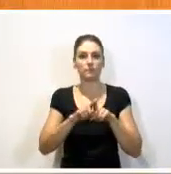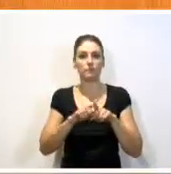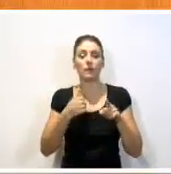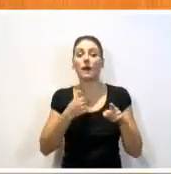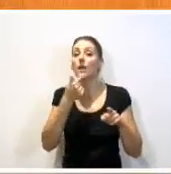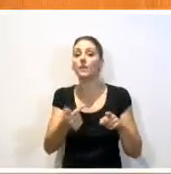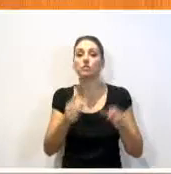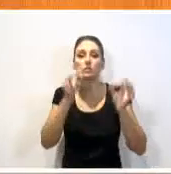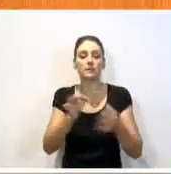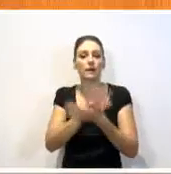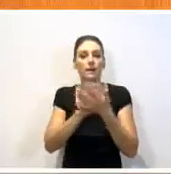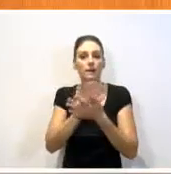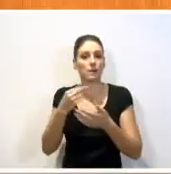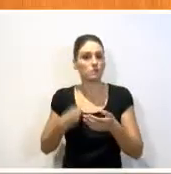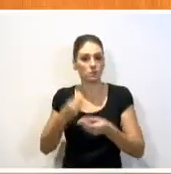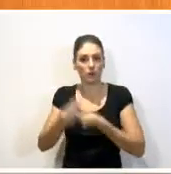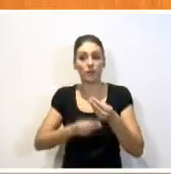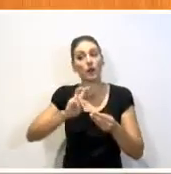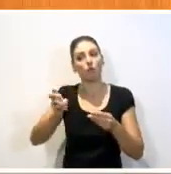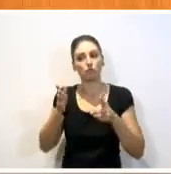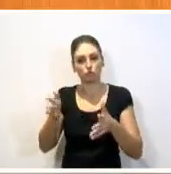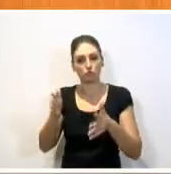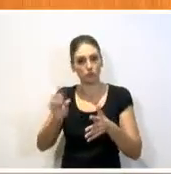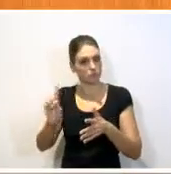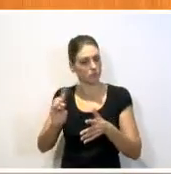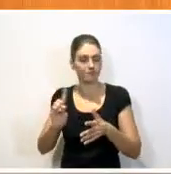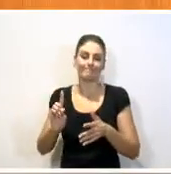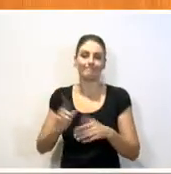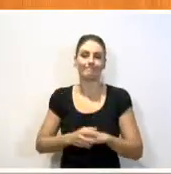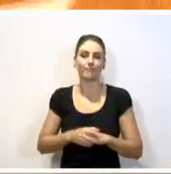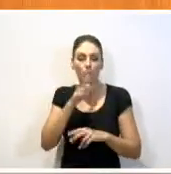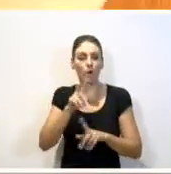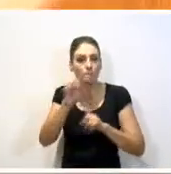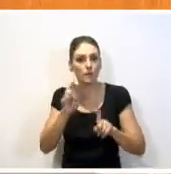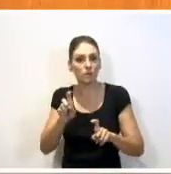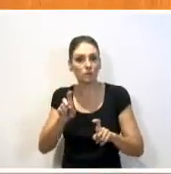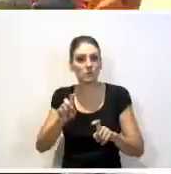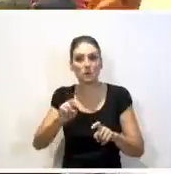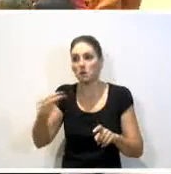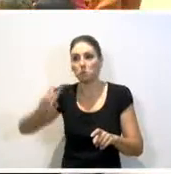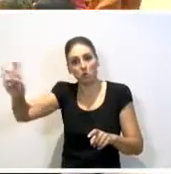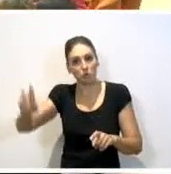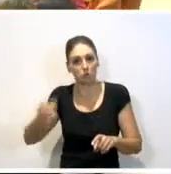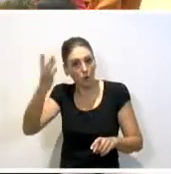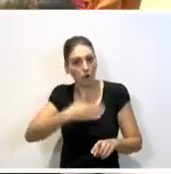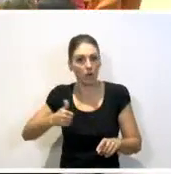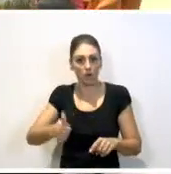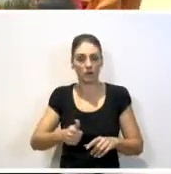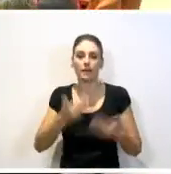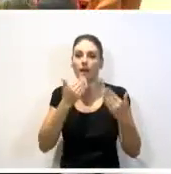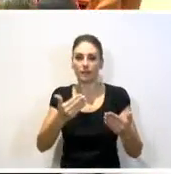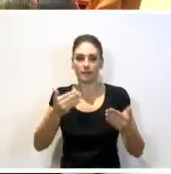que voy a tratar para no hacer como otros consejeros de este Gobierno que le preguntas sobre una cosa y responden sobre lo que quieren. Gracias.